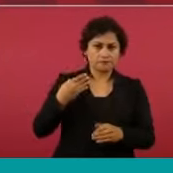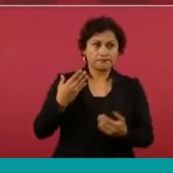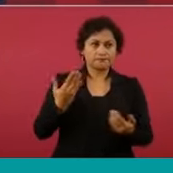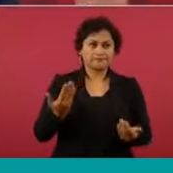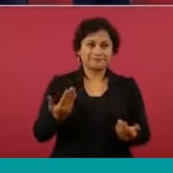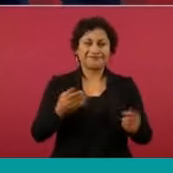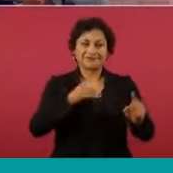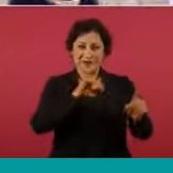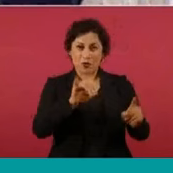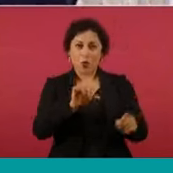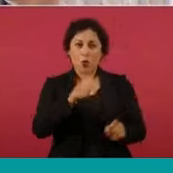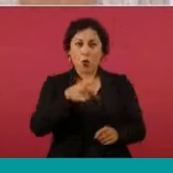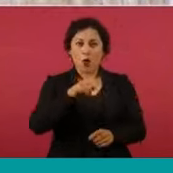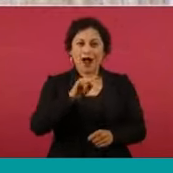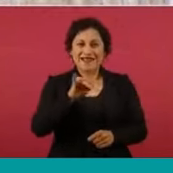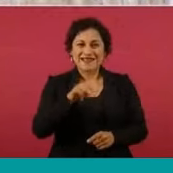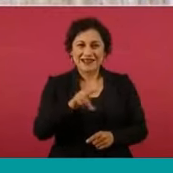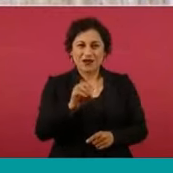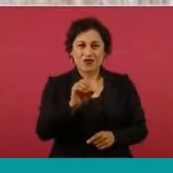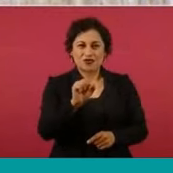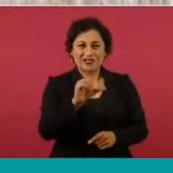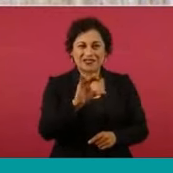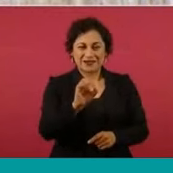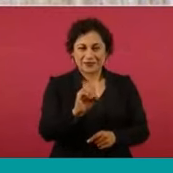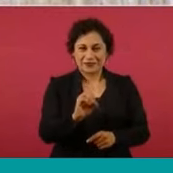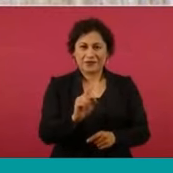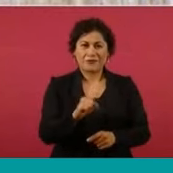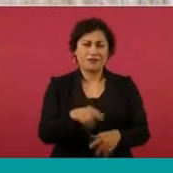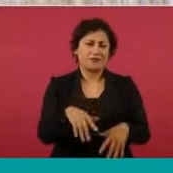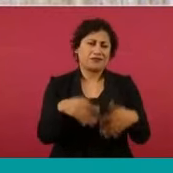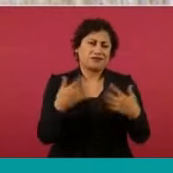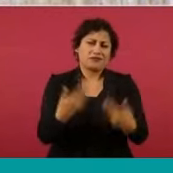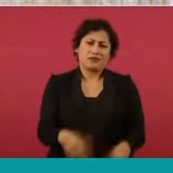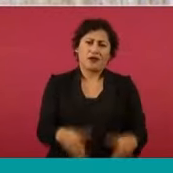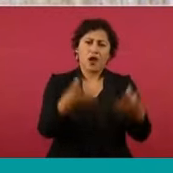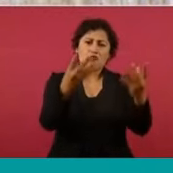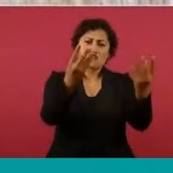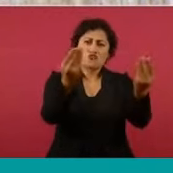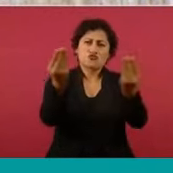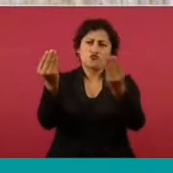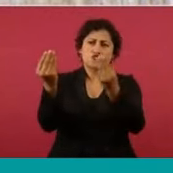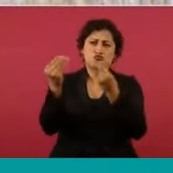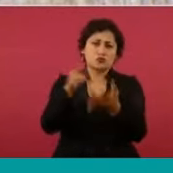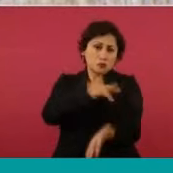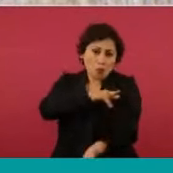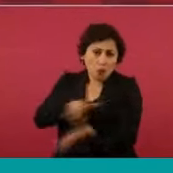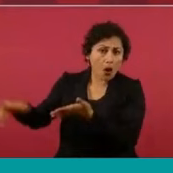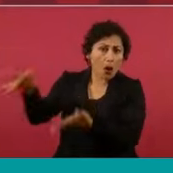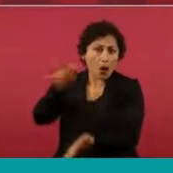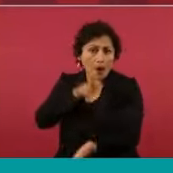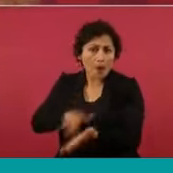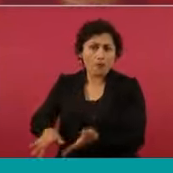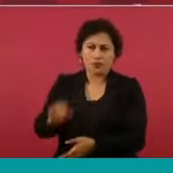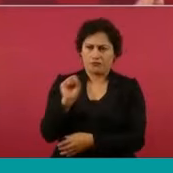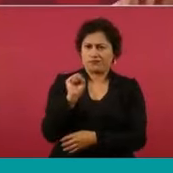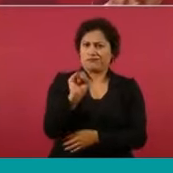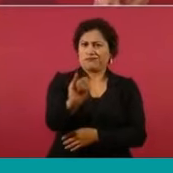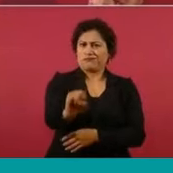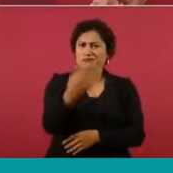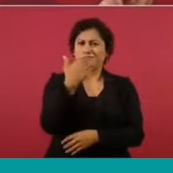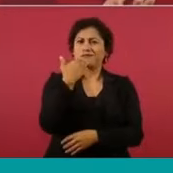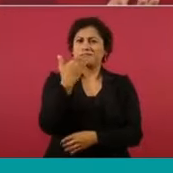Joaquín Cosío, y va a tener a muchos más. Pero eso es lo importante, la